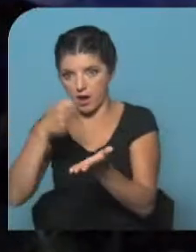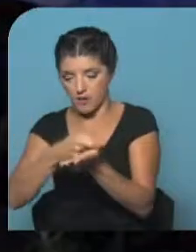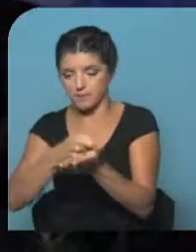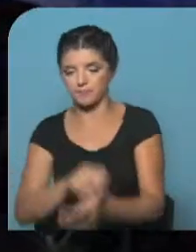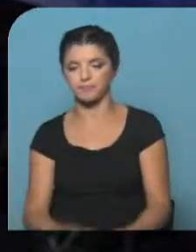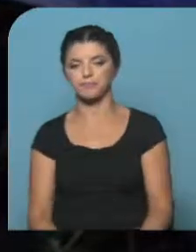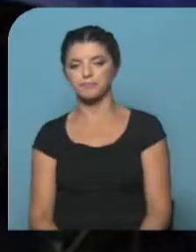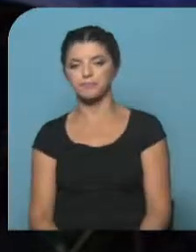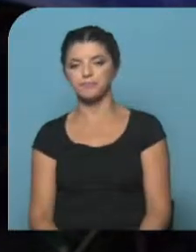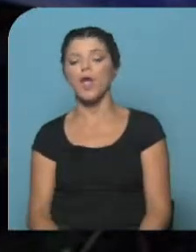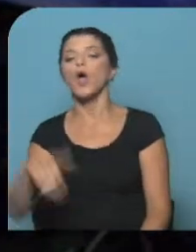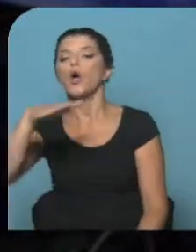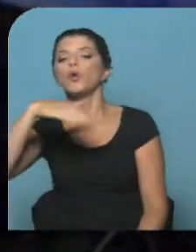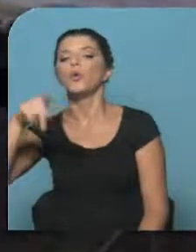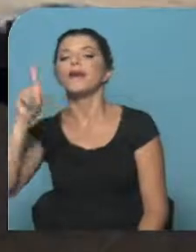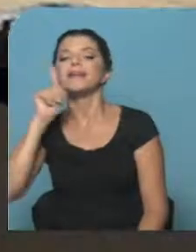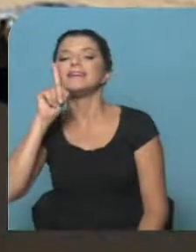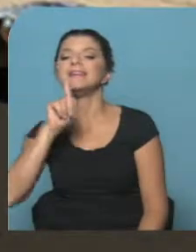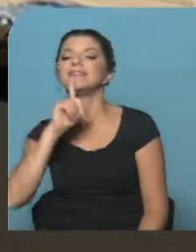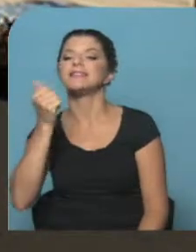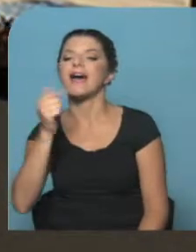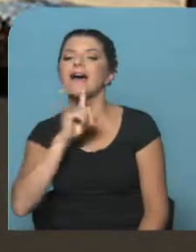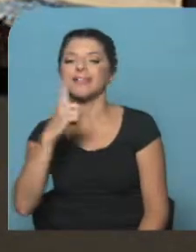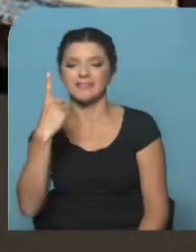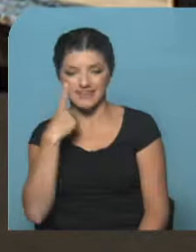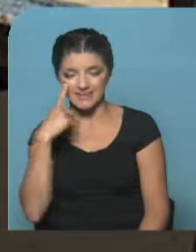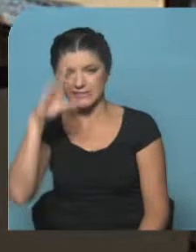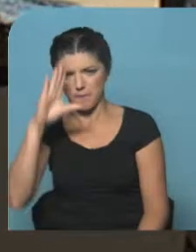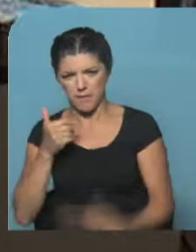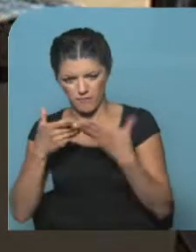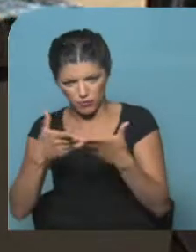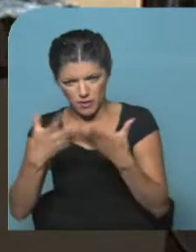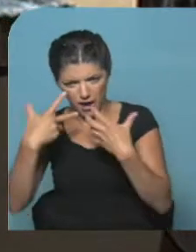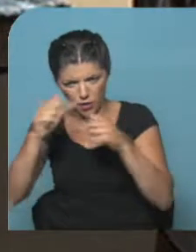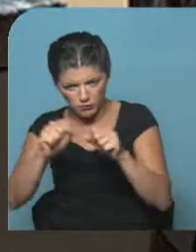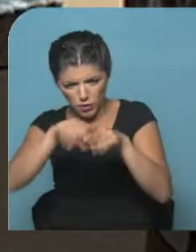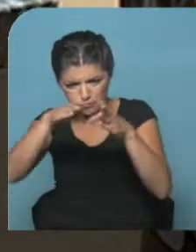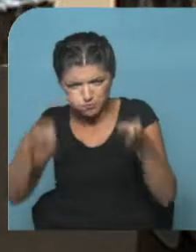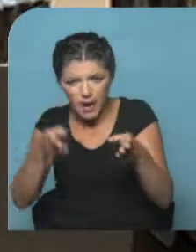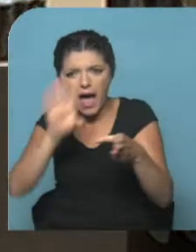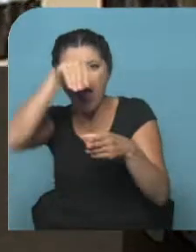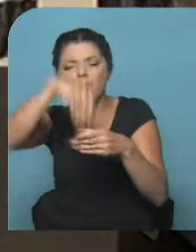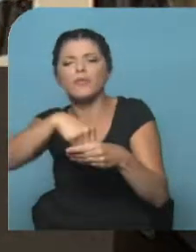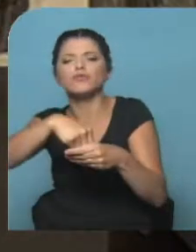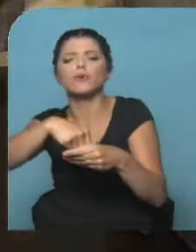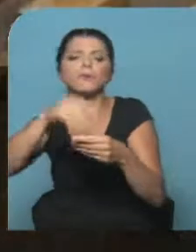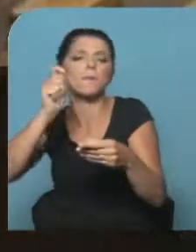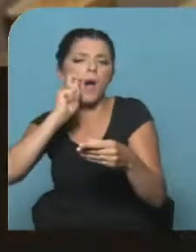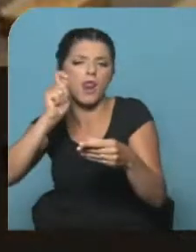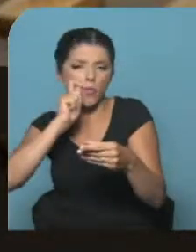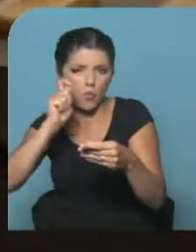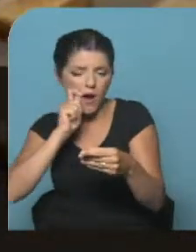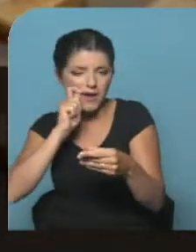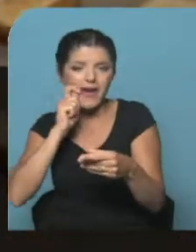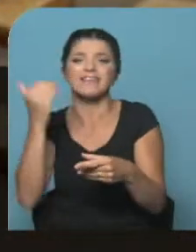Decomisan droga en Itatí. Prefectura Naval halló 20 fardos con 746 ladrillos de marihuana que pesaron más de